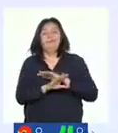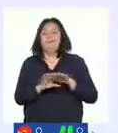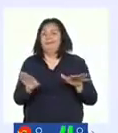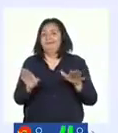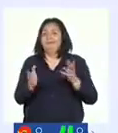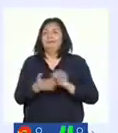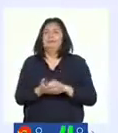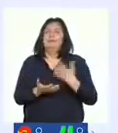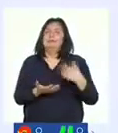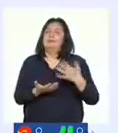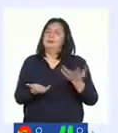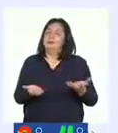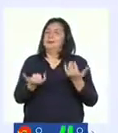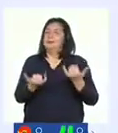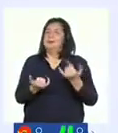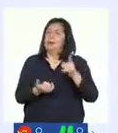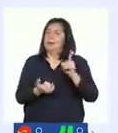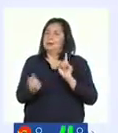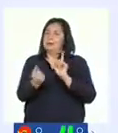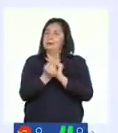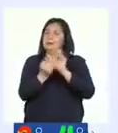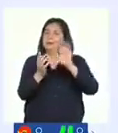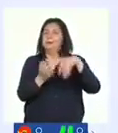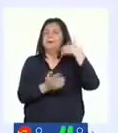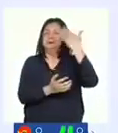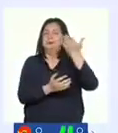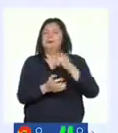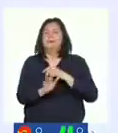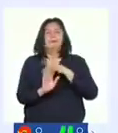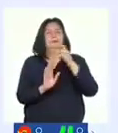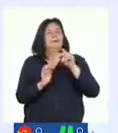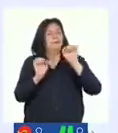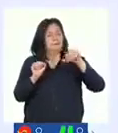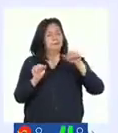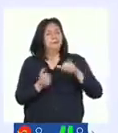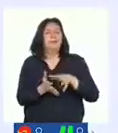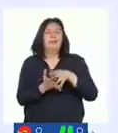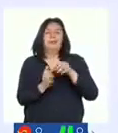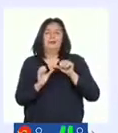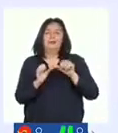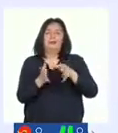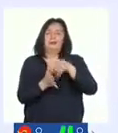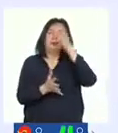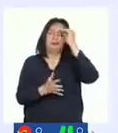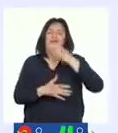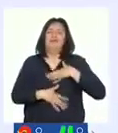fin. Hemos terminado por hoy, pero nos vemos en el siguiente programa para seguir aprendiendo y